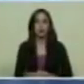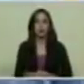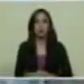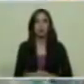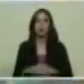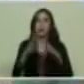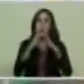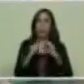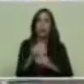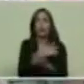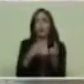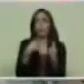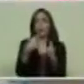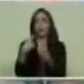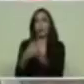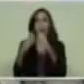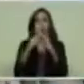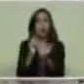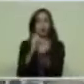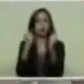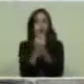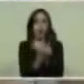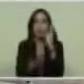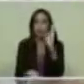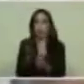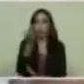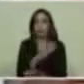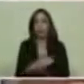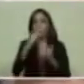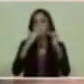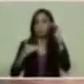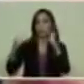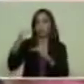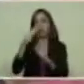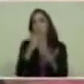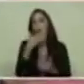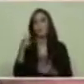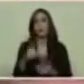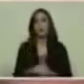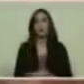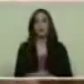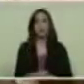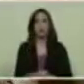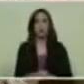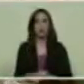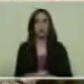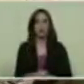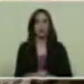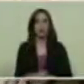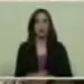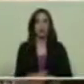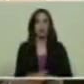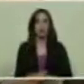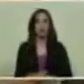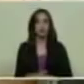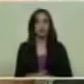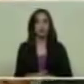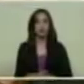con salario reconvertido, superado y mejorado. Así lo